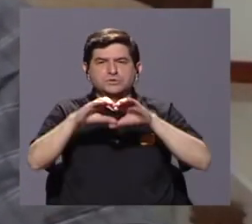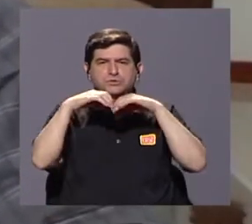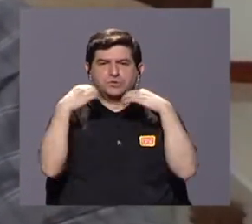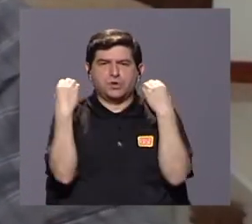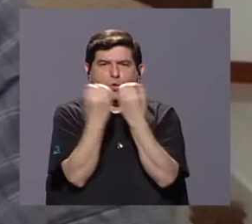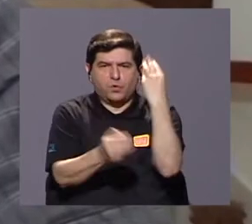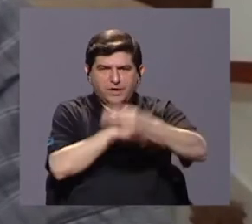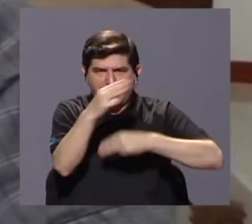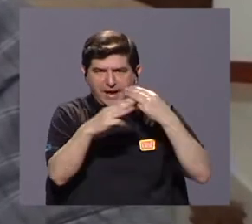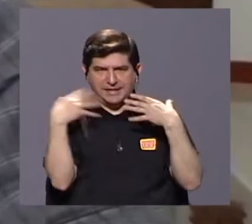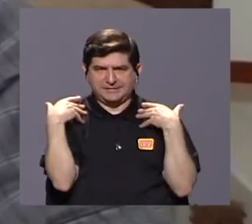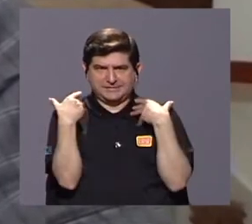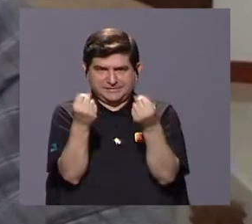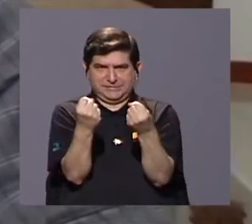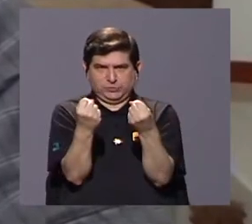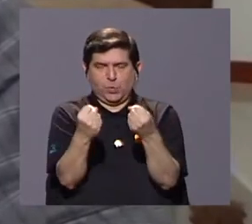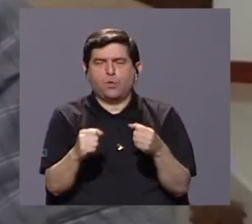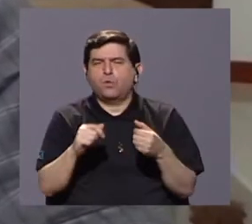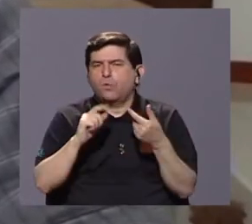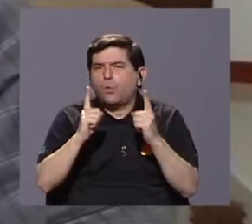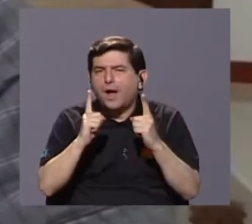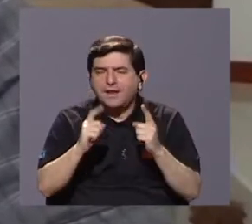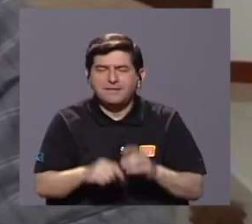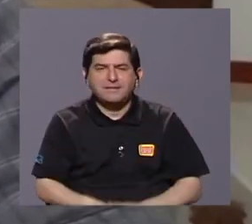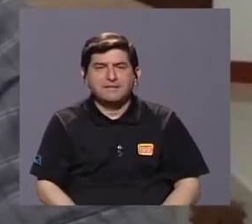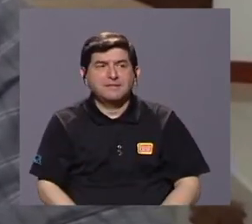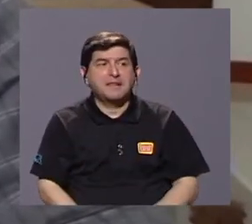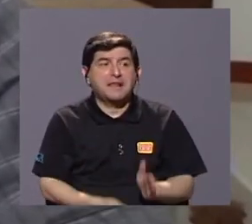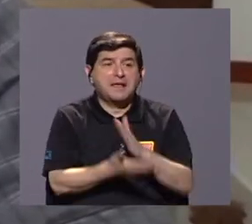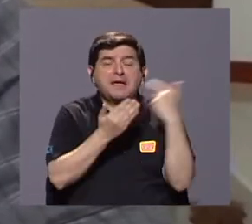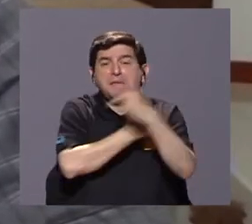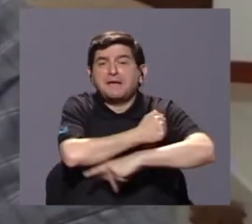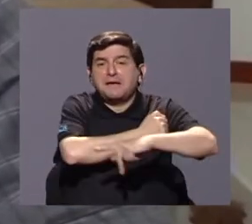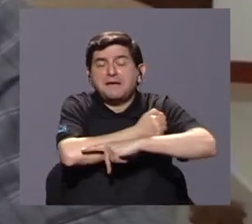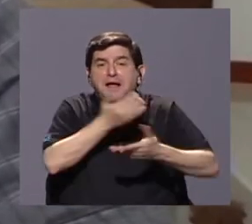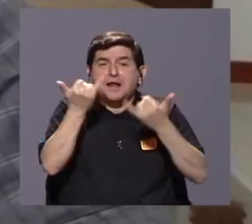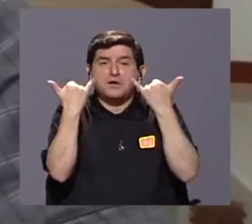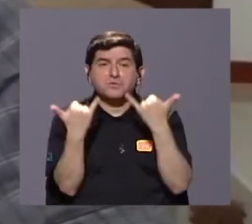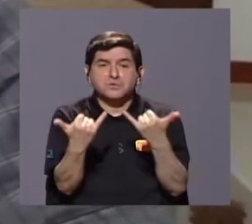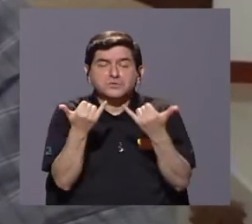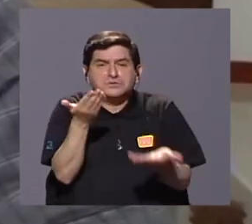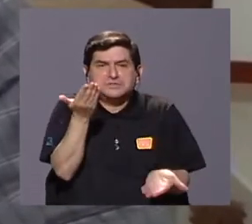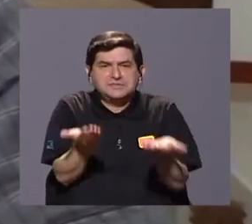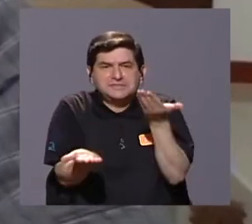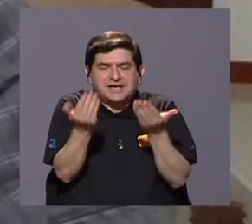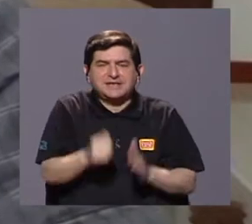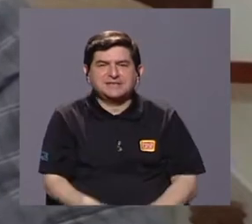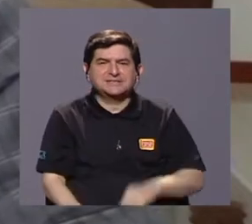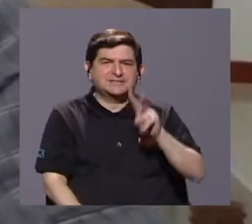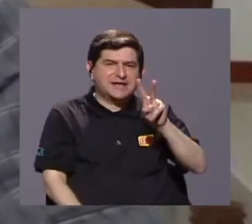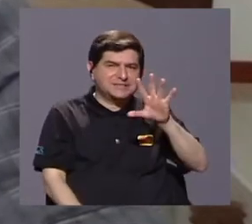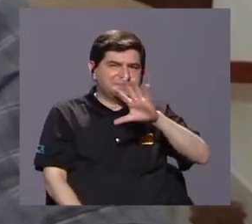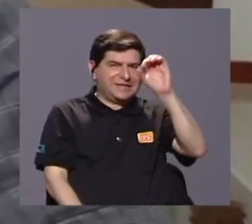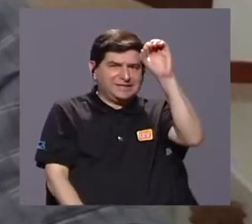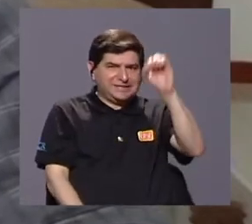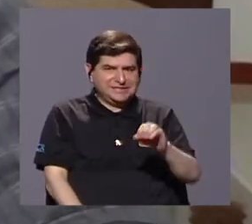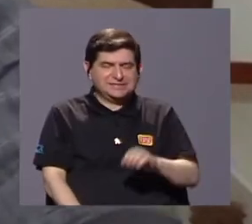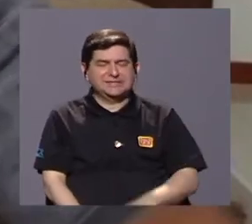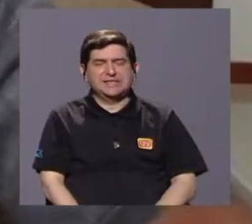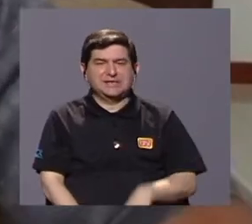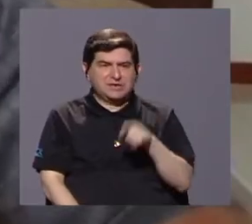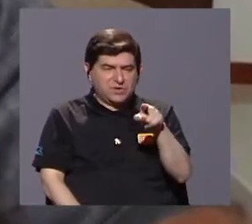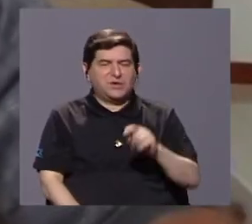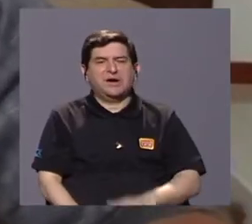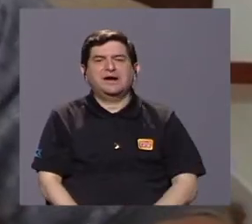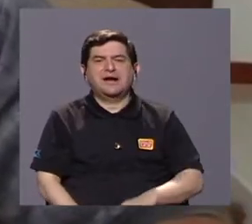de la Salud es que es probable que en algunos países ya se esté alcanzando cerca de un 25% de